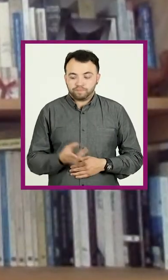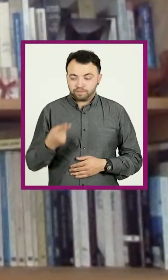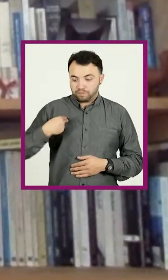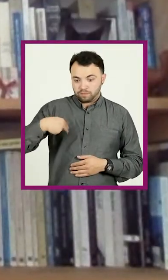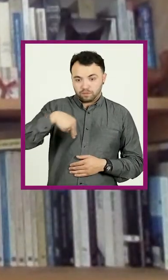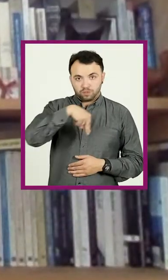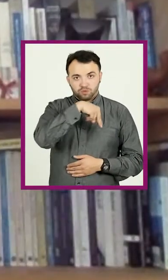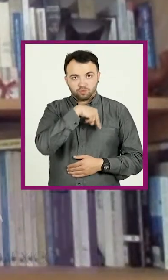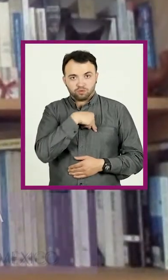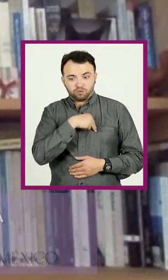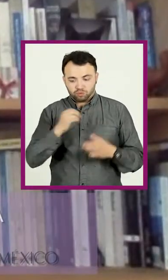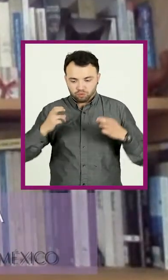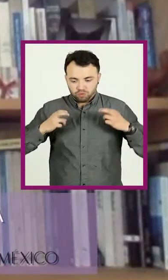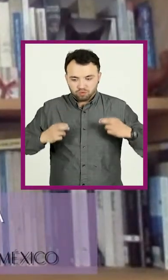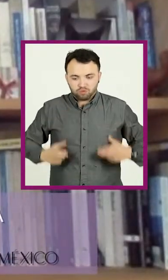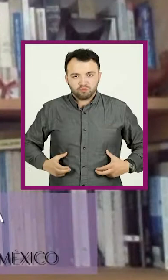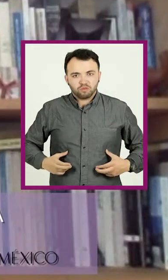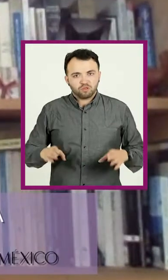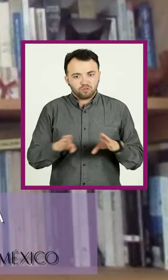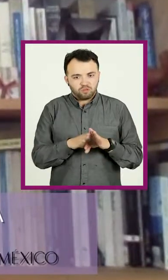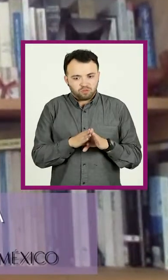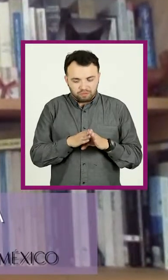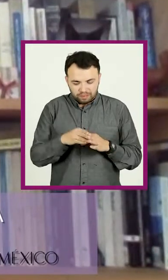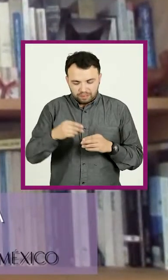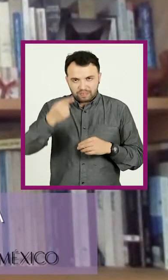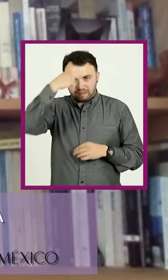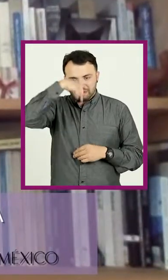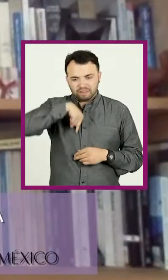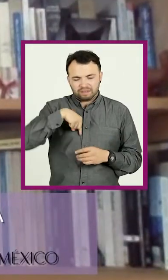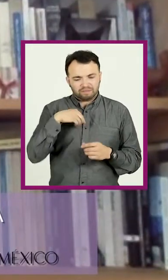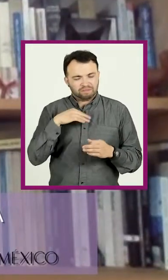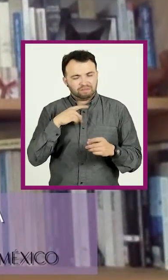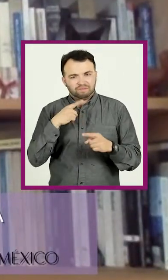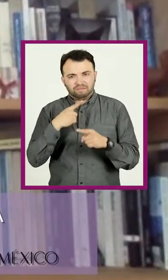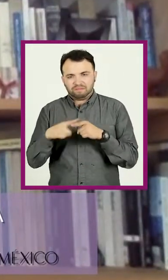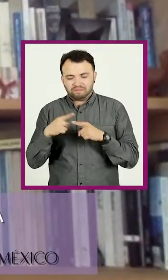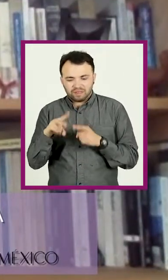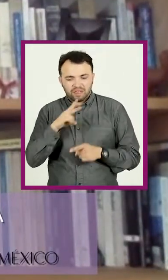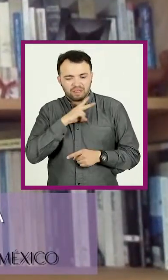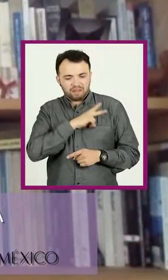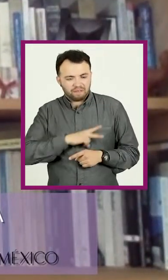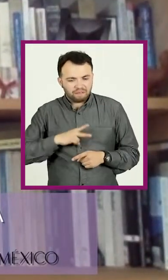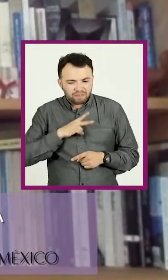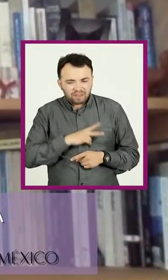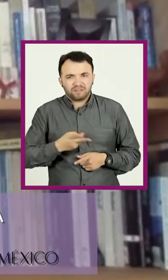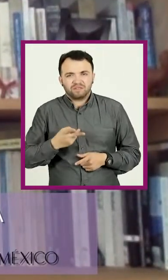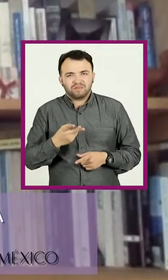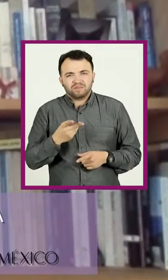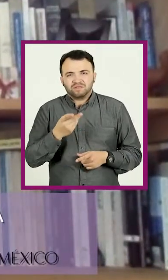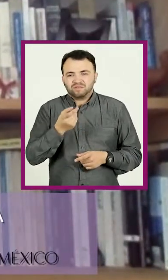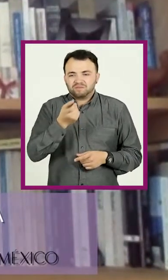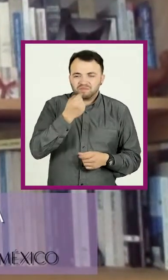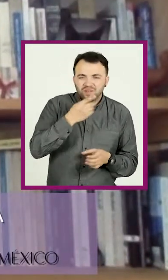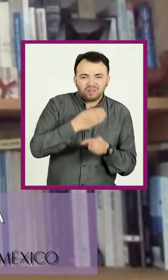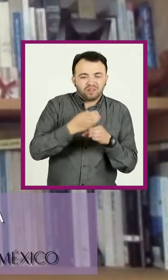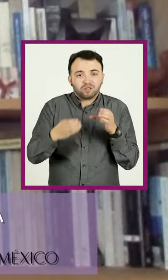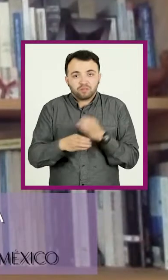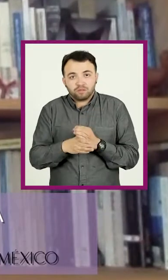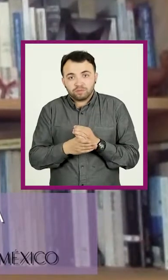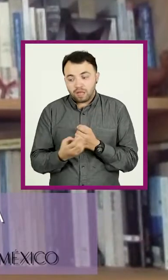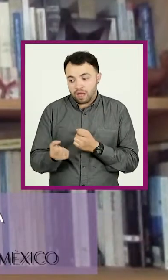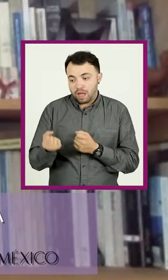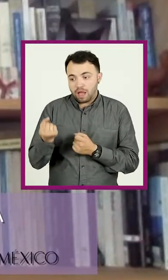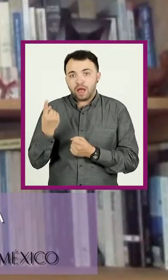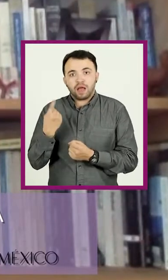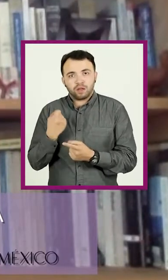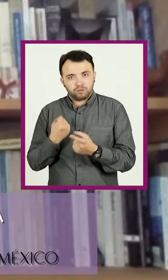Nuestro cuerpo es un ecosistema, un organismo donde convivimos con virus y bacterias, que incluso son muchas veces benéficos cuando